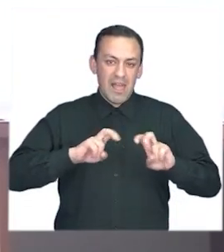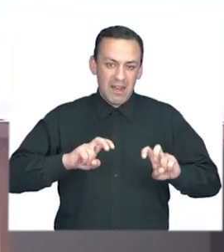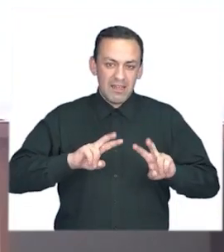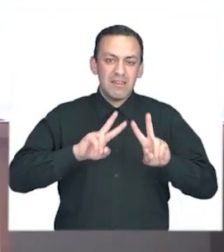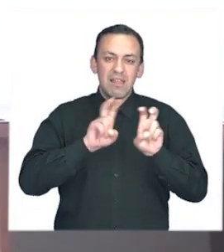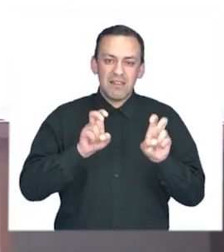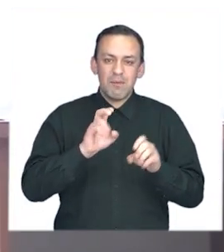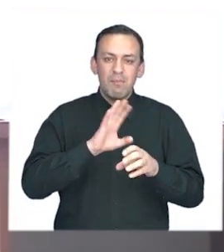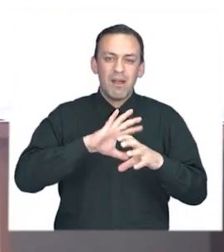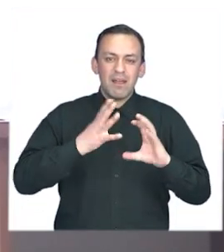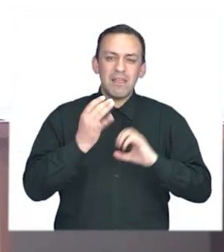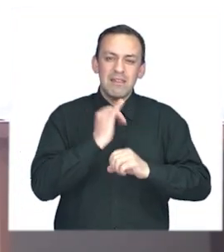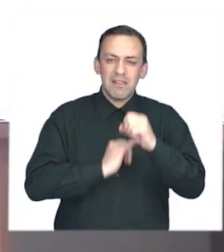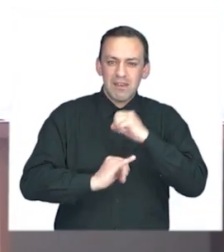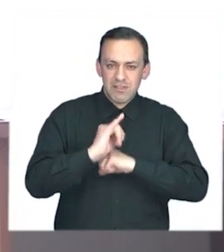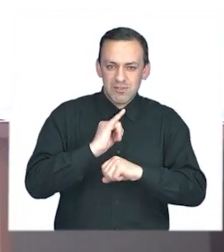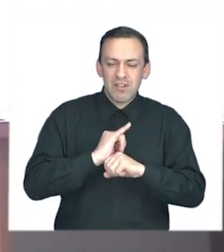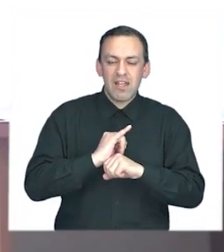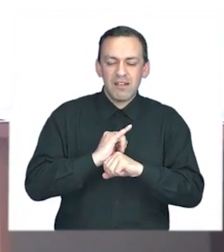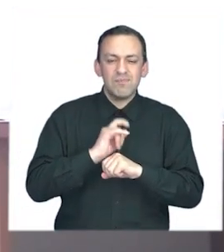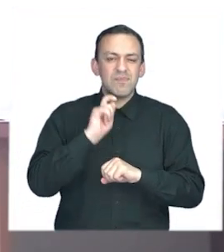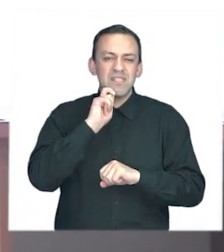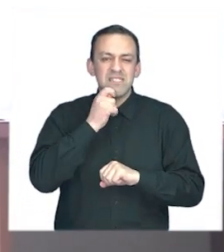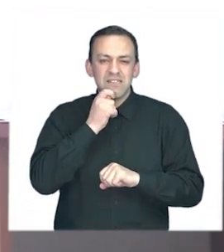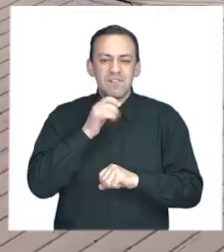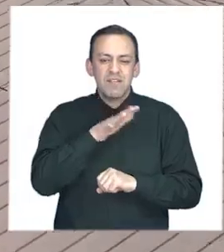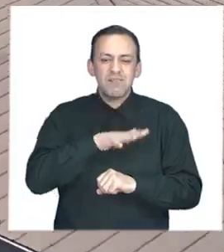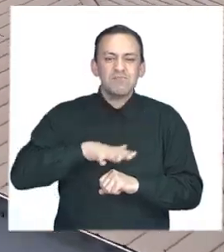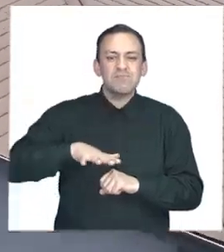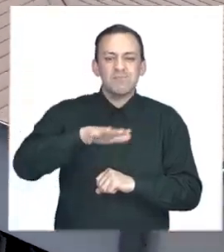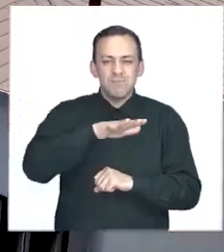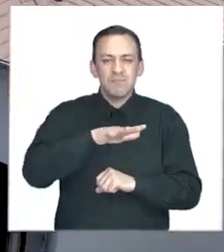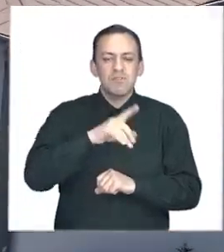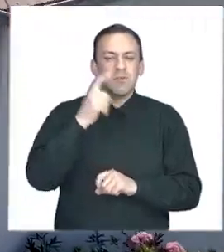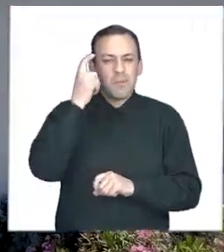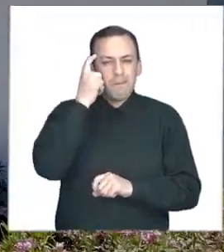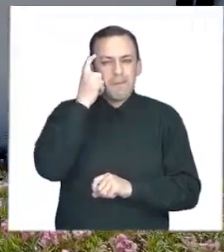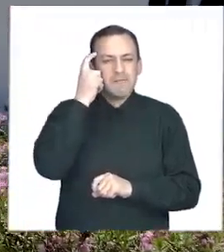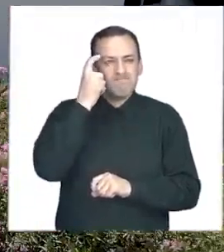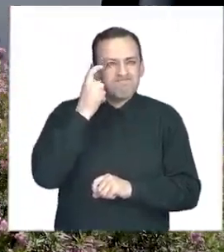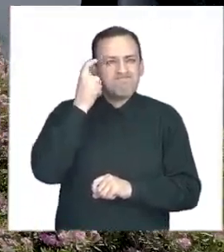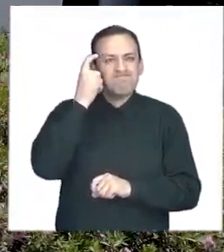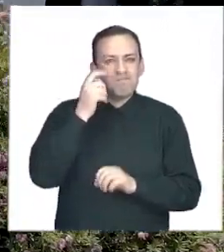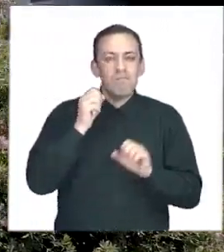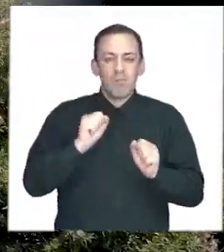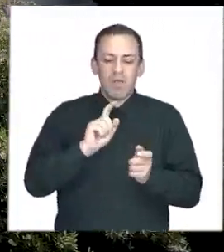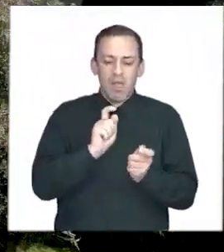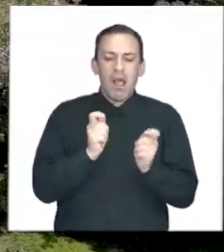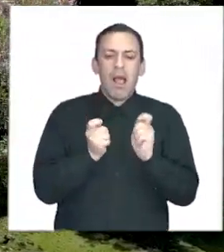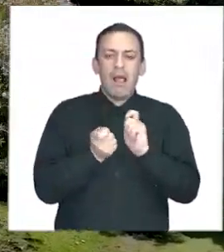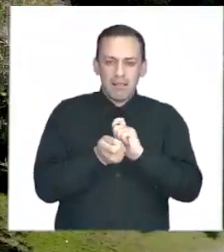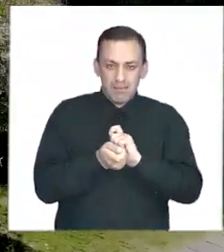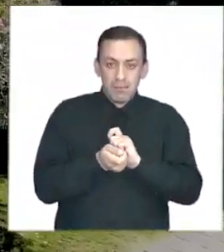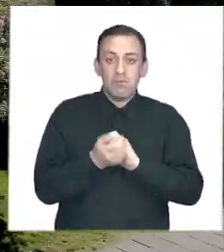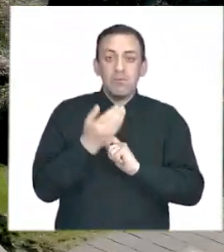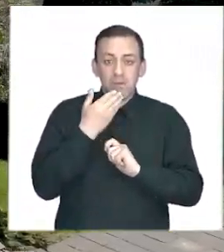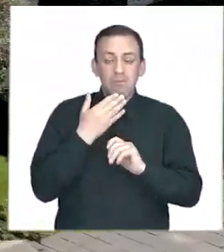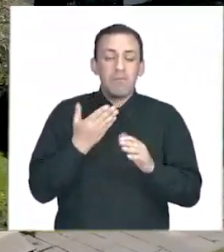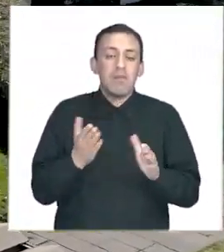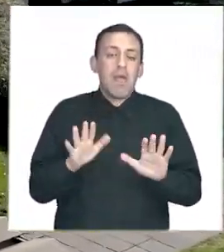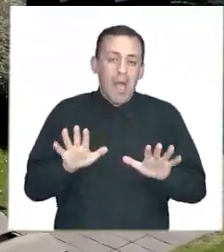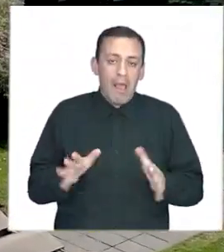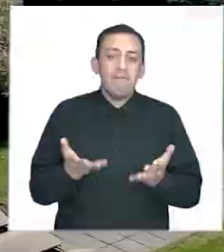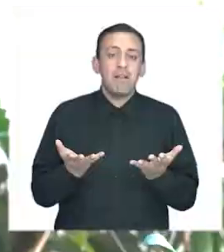Ser analista en estudios internacionales para mí es ser un cientista social con pensamiento crítico, capacidad de adaptación y también